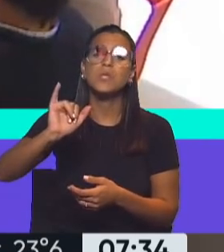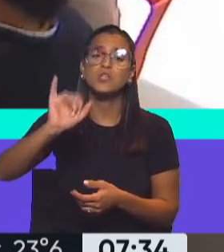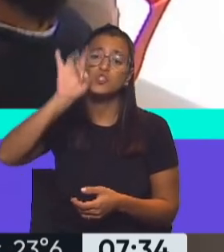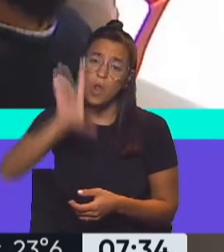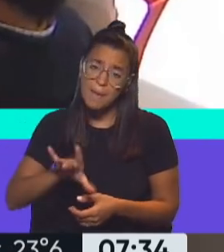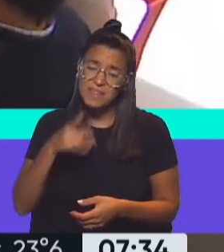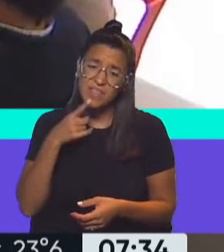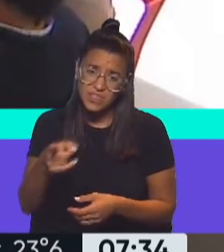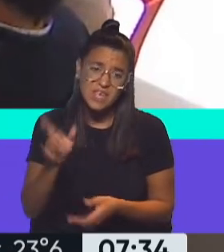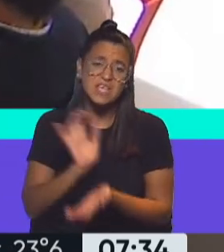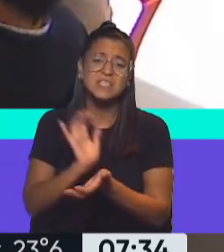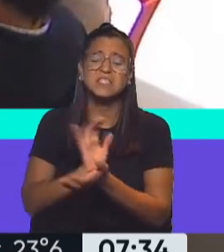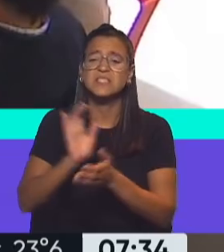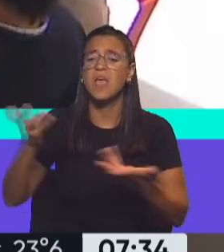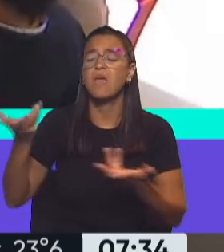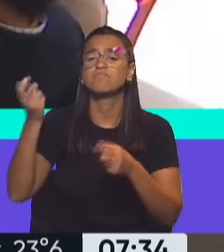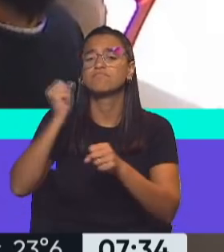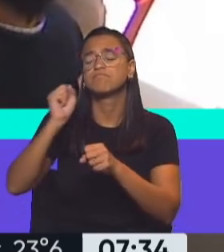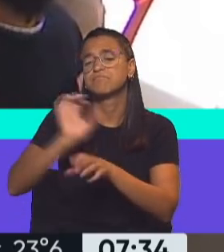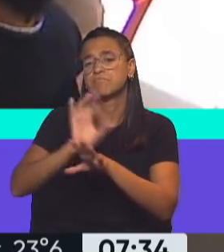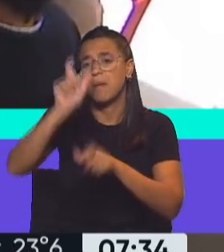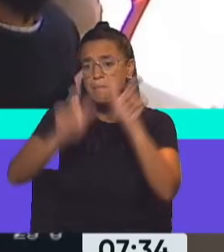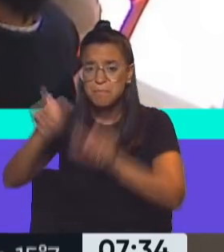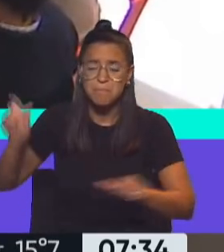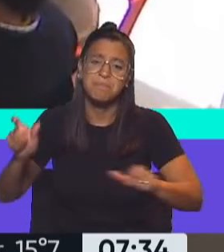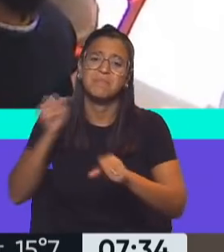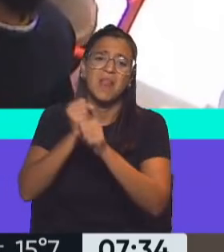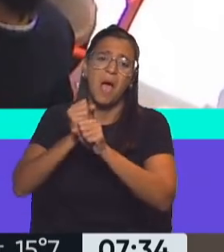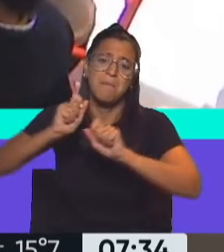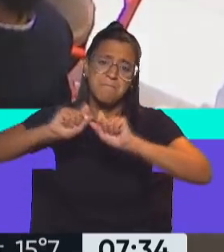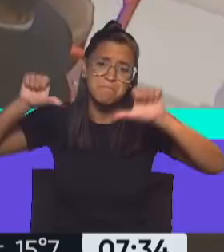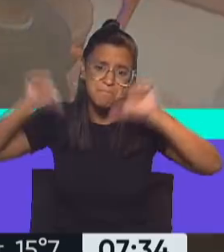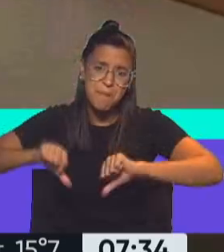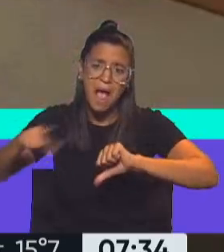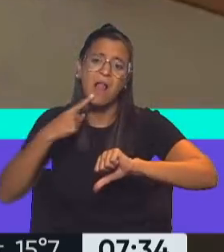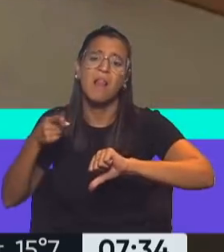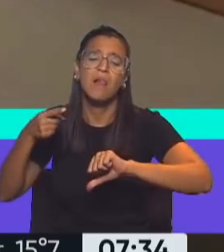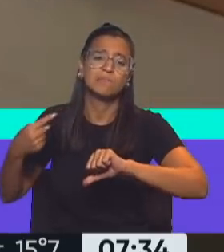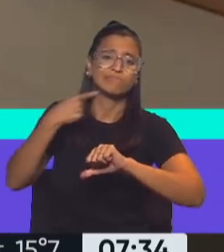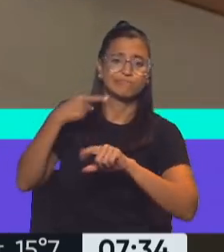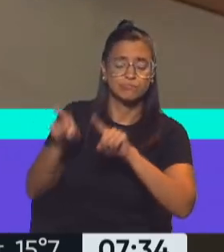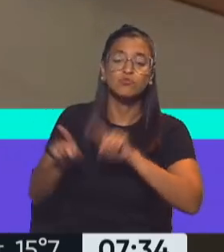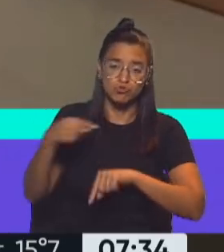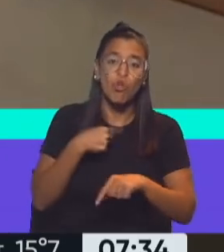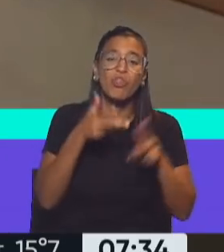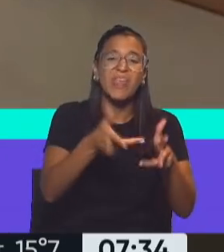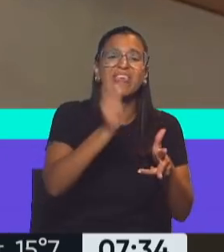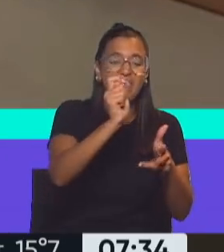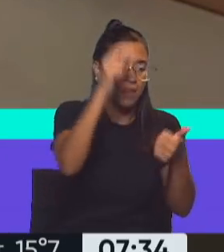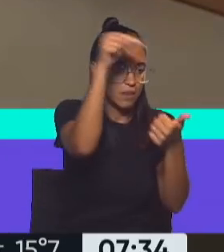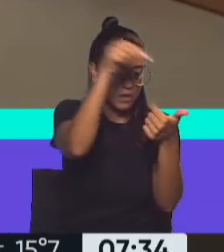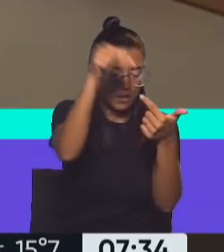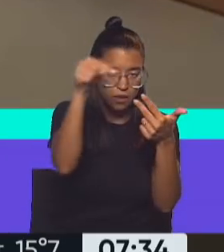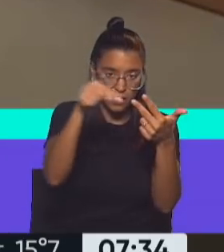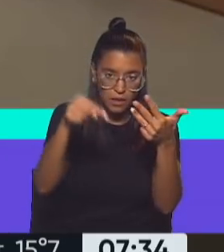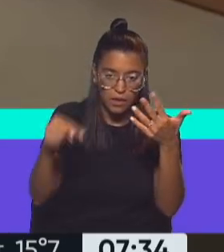diciendo que había delitos de acción pública que surgían del video. Yo le puse nombre y apellido a varias de las personas